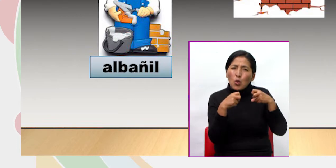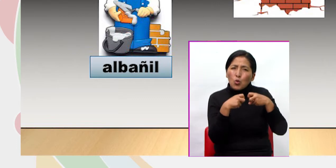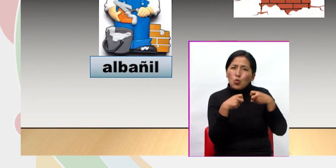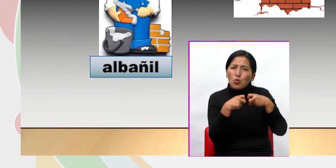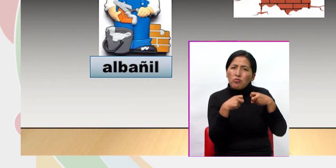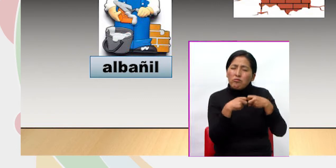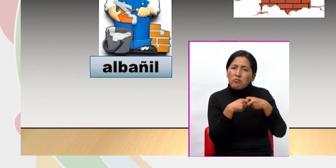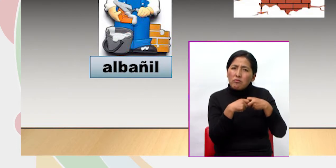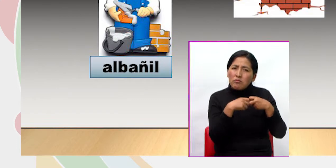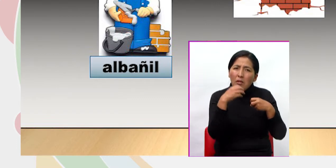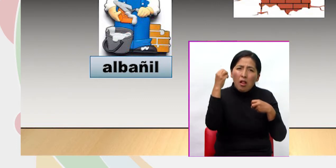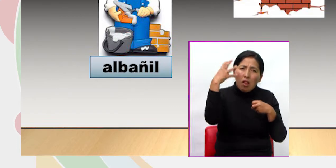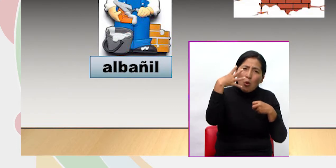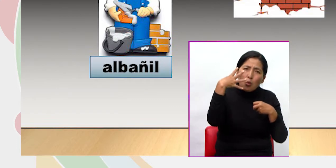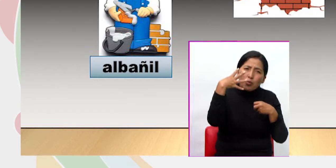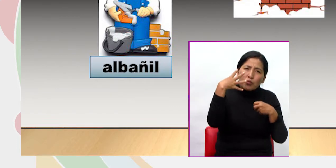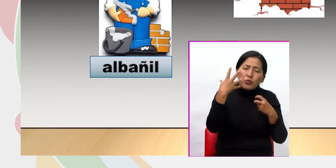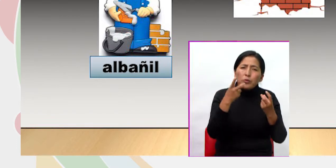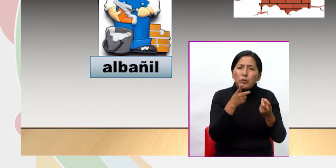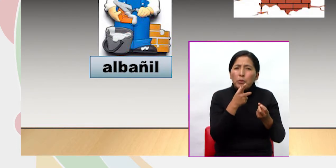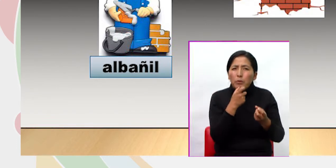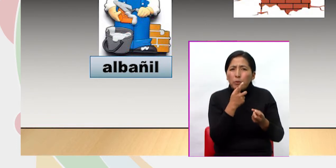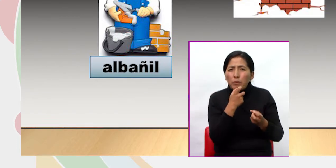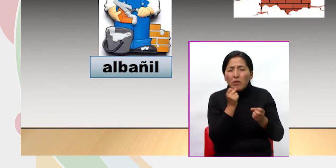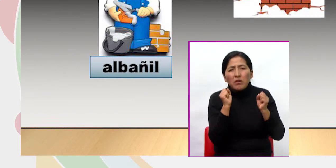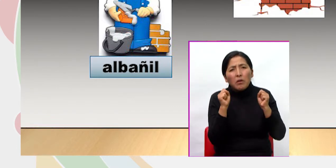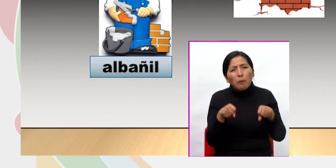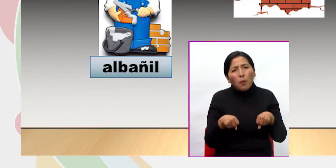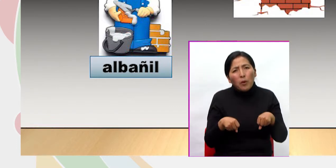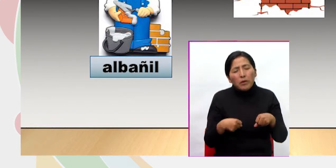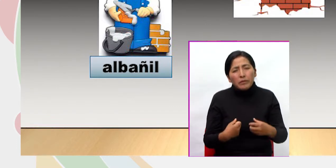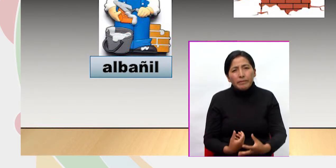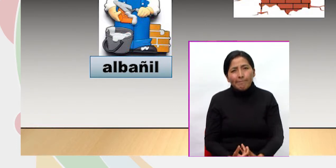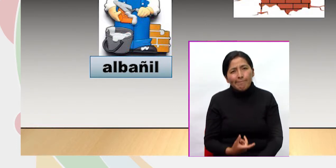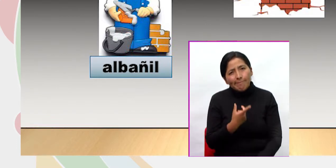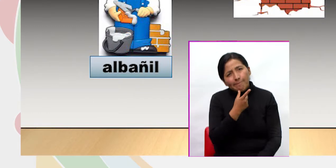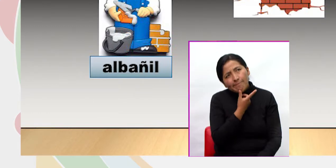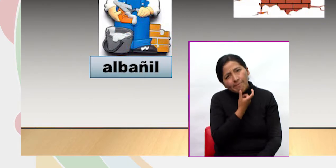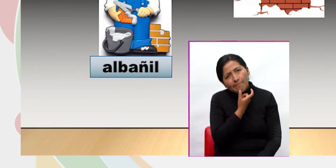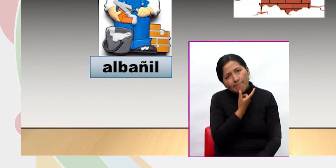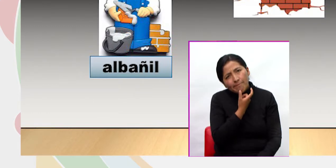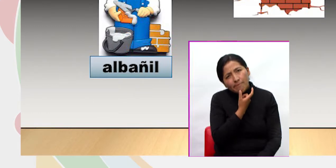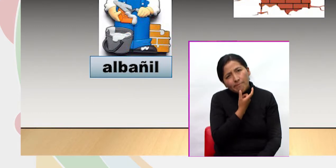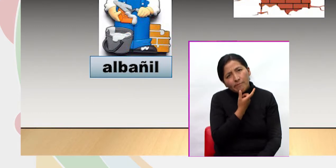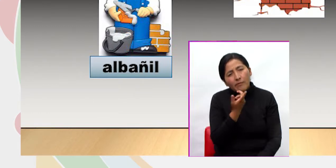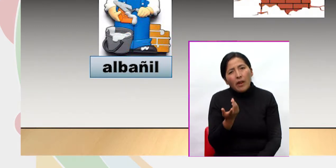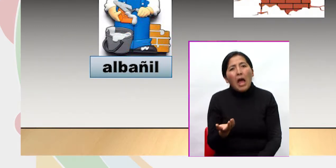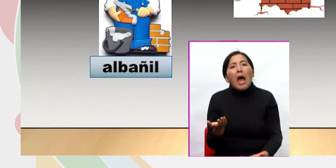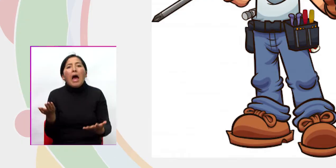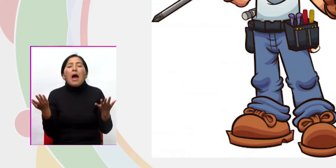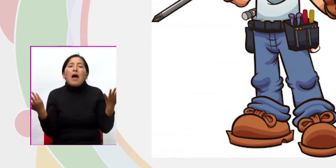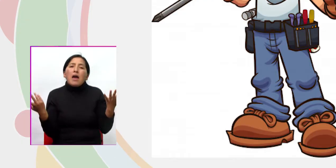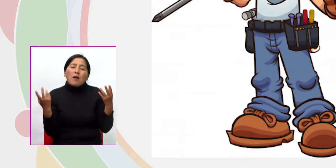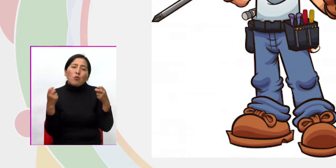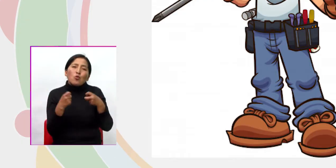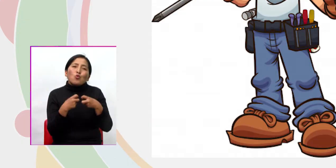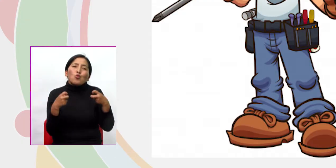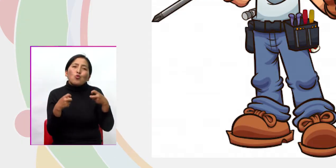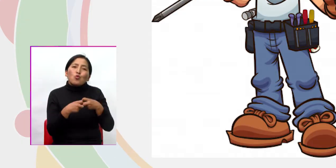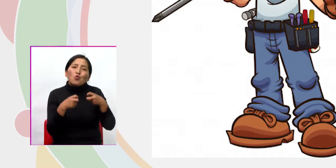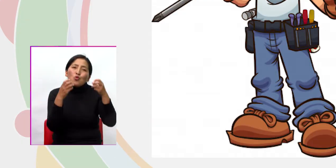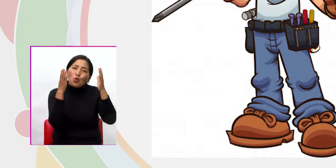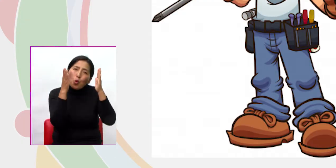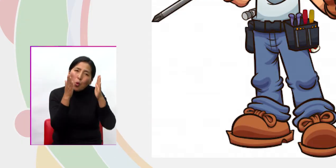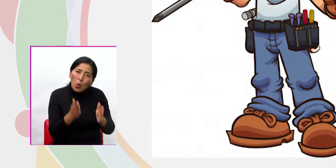Necesitamos que alguien coloque la luz eléctrica Ah, un electricista ¡Qué